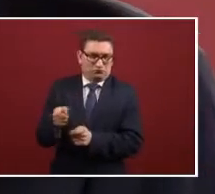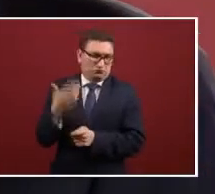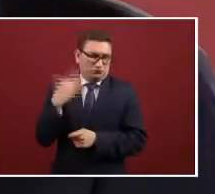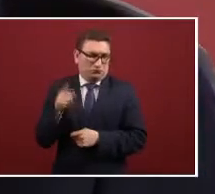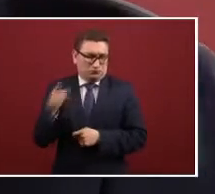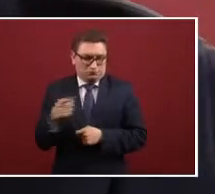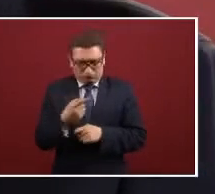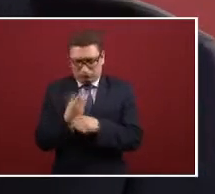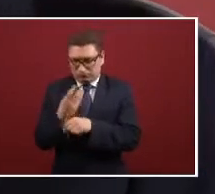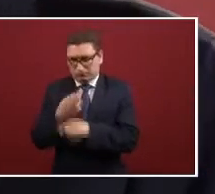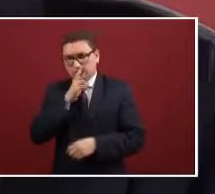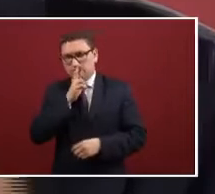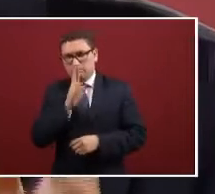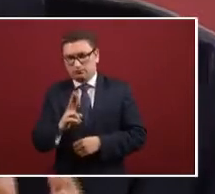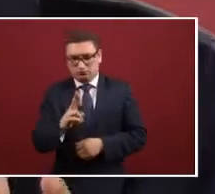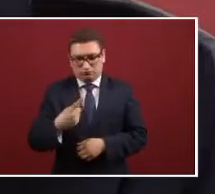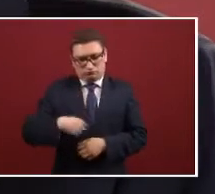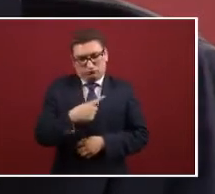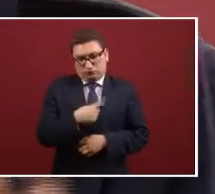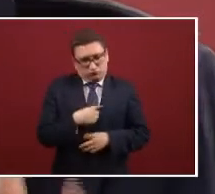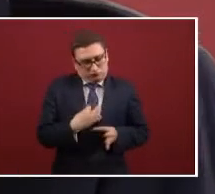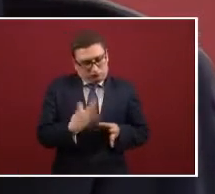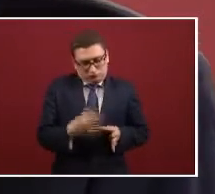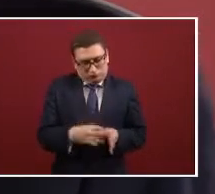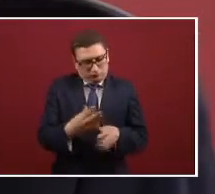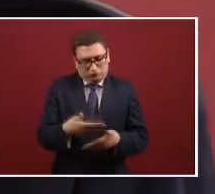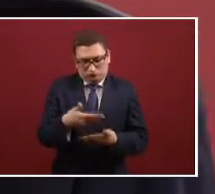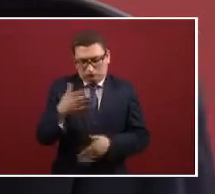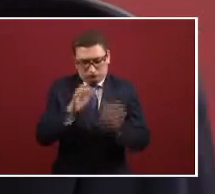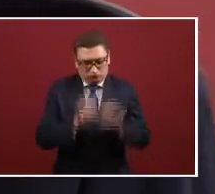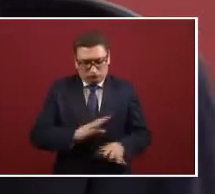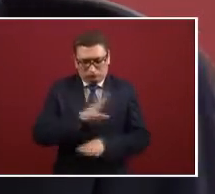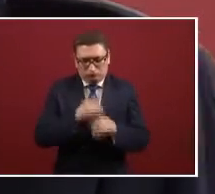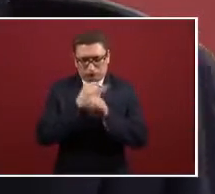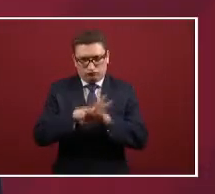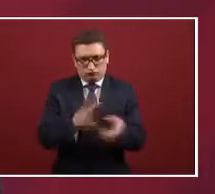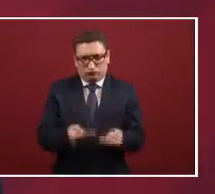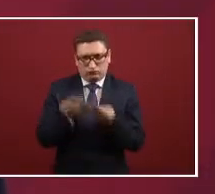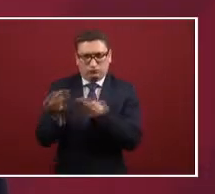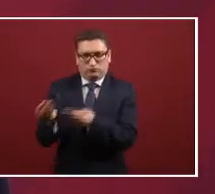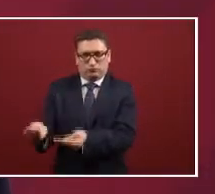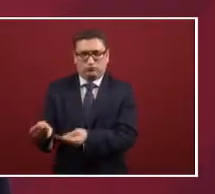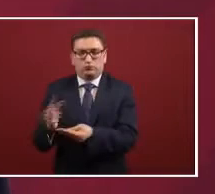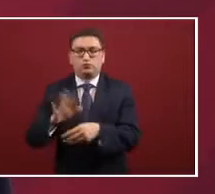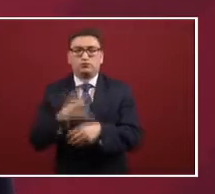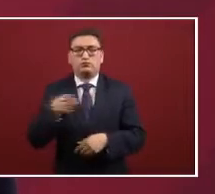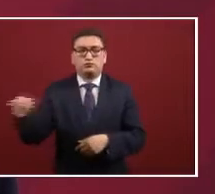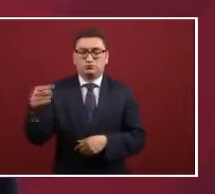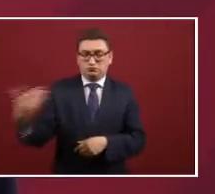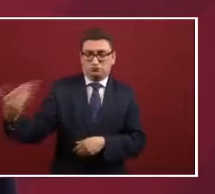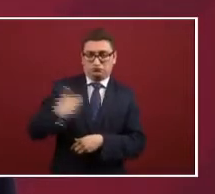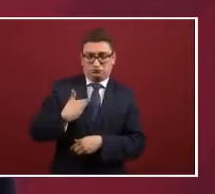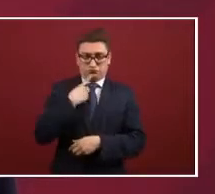resolverlo nosotros vamos a cumplir con ese propósito como no los están demandando